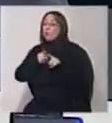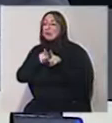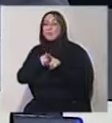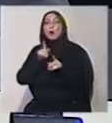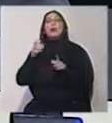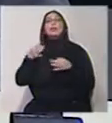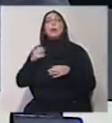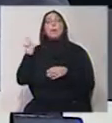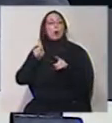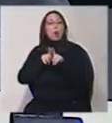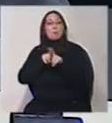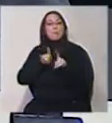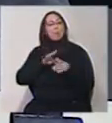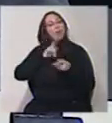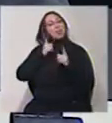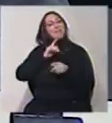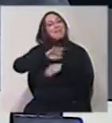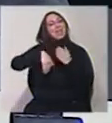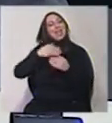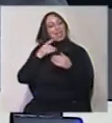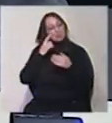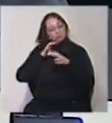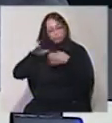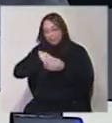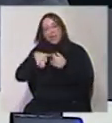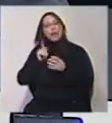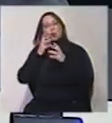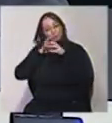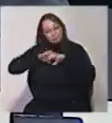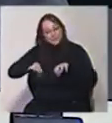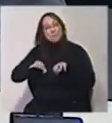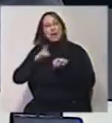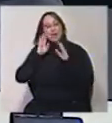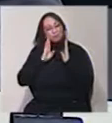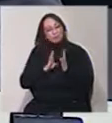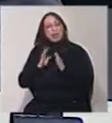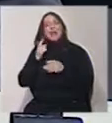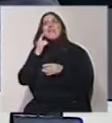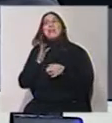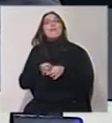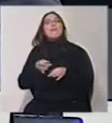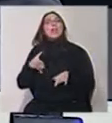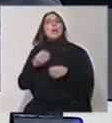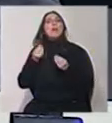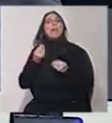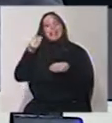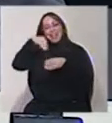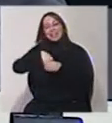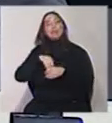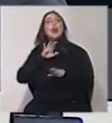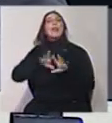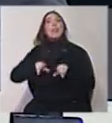uno pensaría que los temas de seguridad pública obedecen exclusivamente al fenómeno o a las cuestiones vinculadas directamente al delito. Esa es